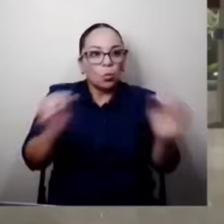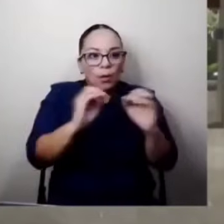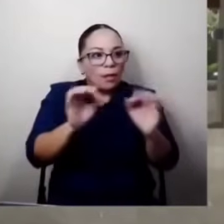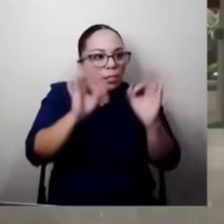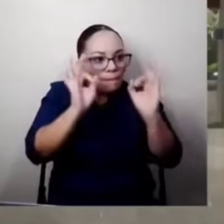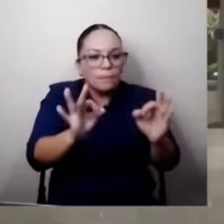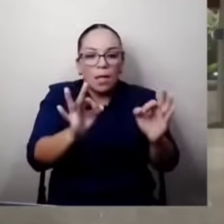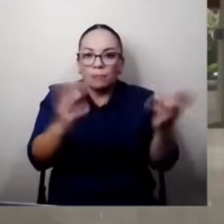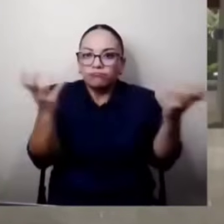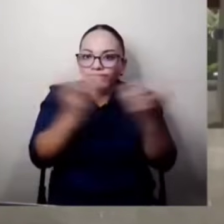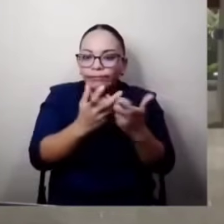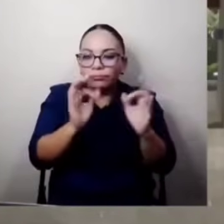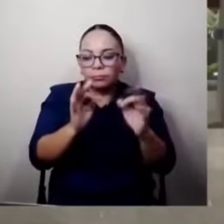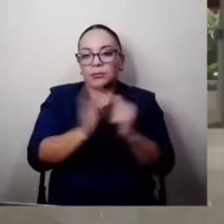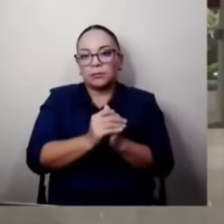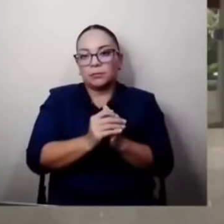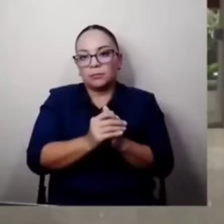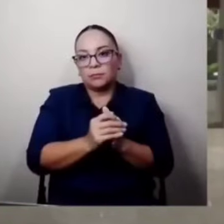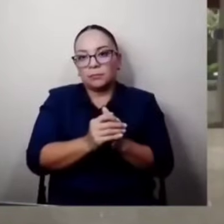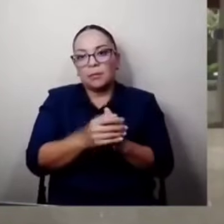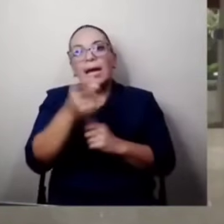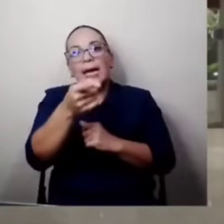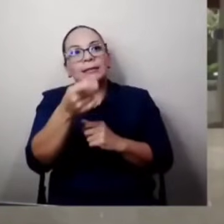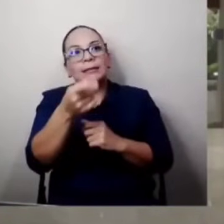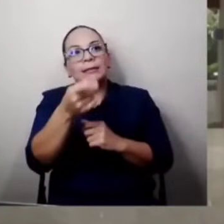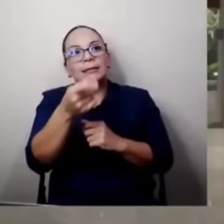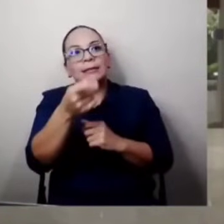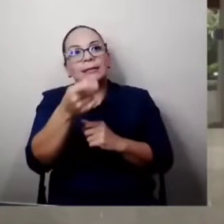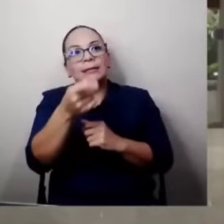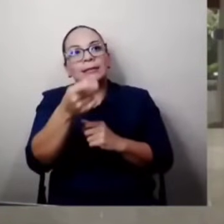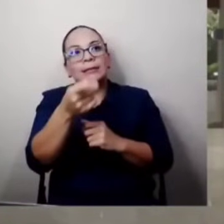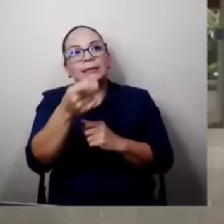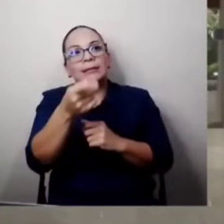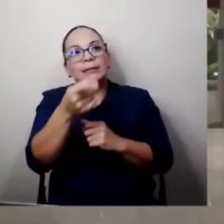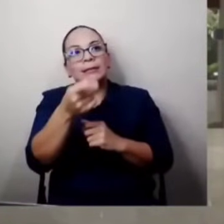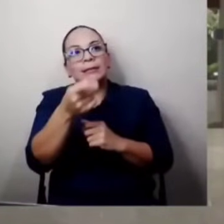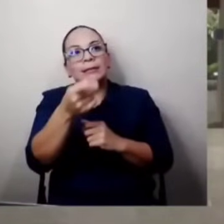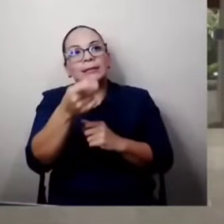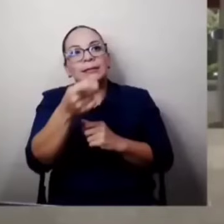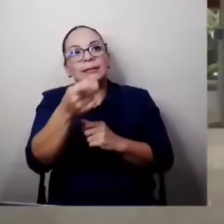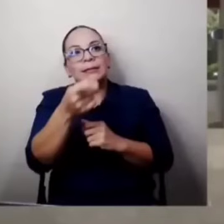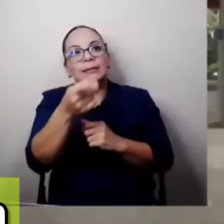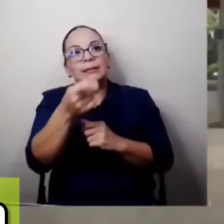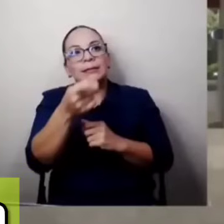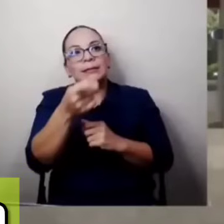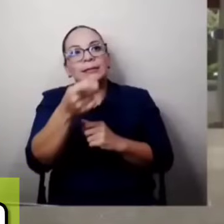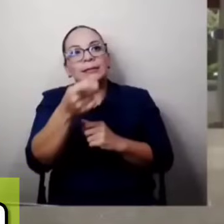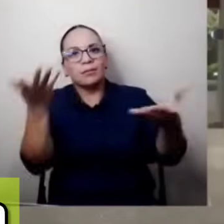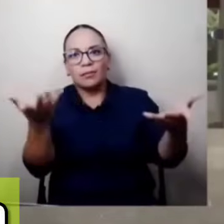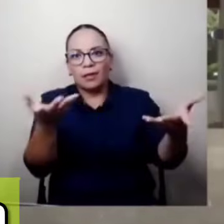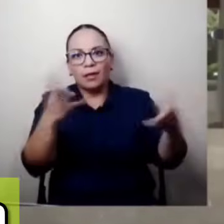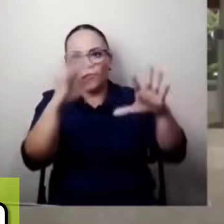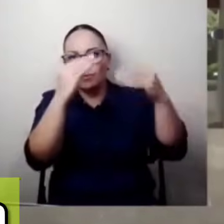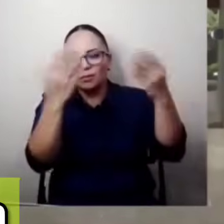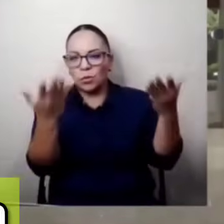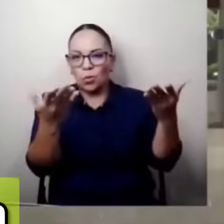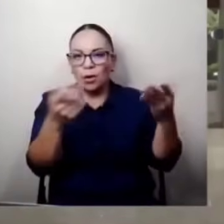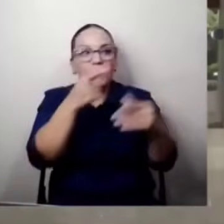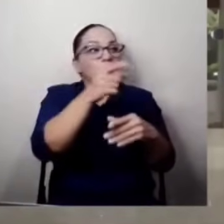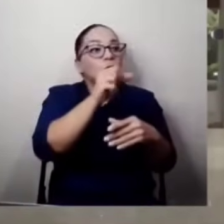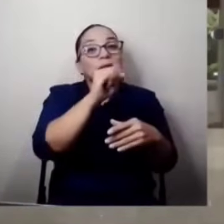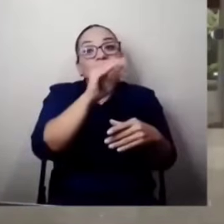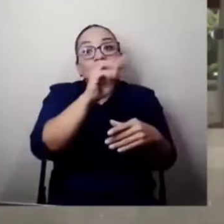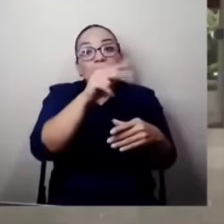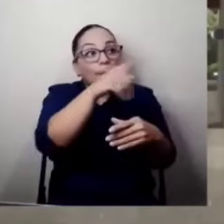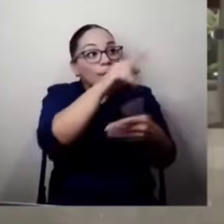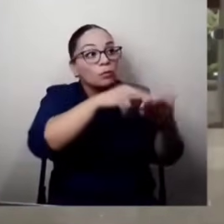ser el incremento, porque como dije, no hay fuentes. Estos son conclusiones a las que llegó el SIMPE porque quisieron,